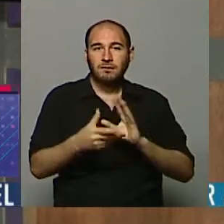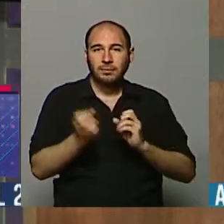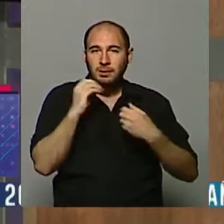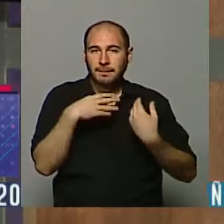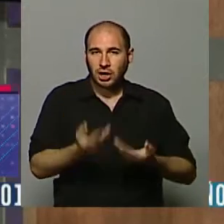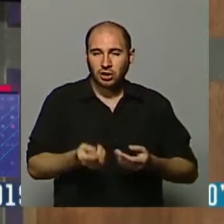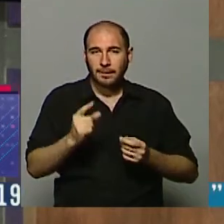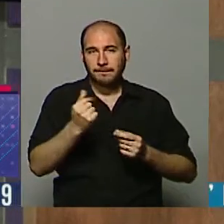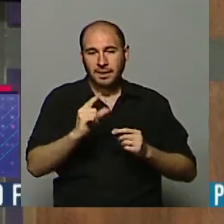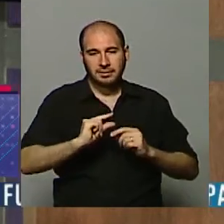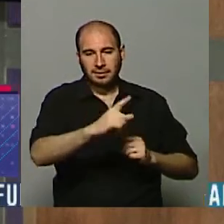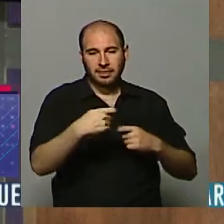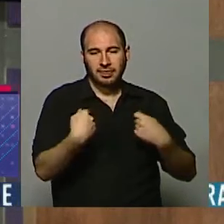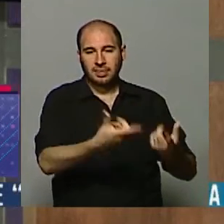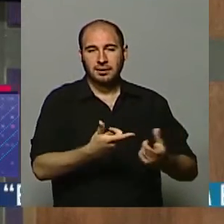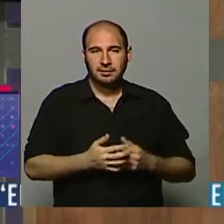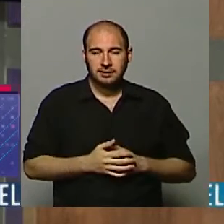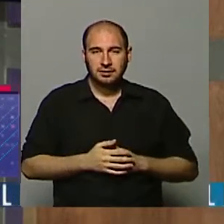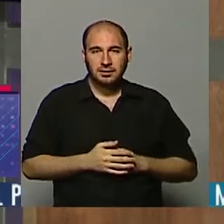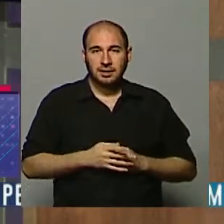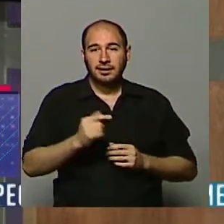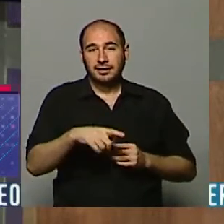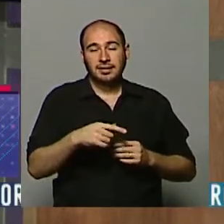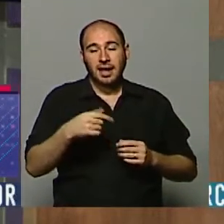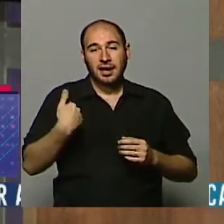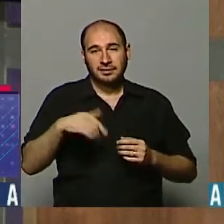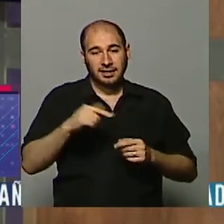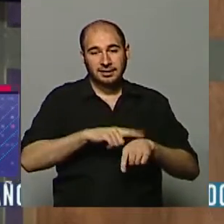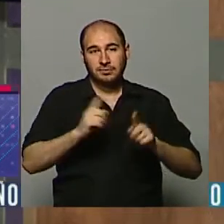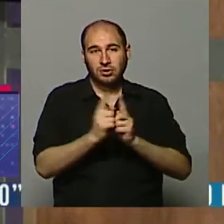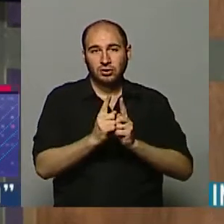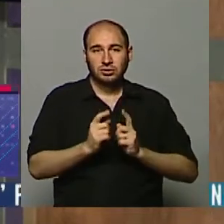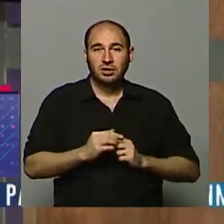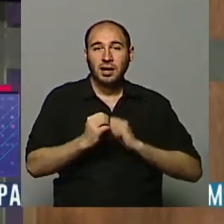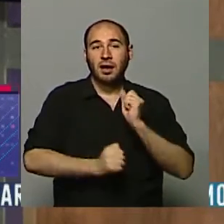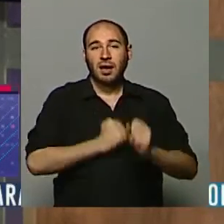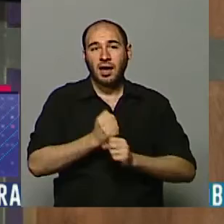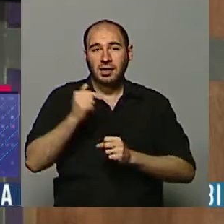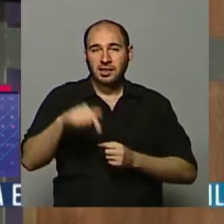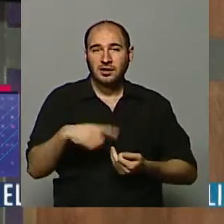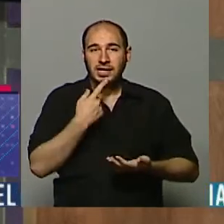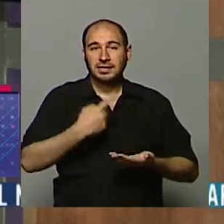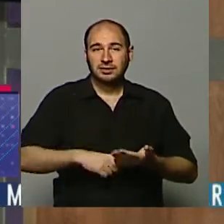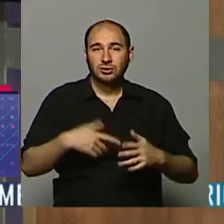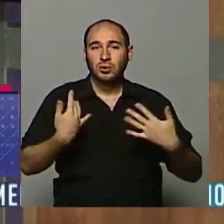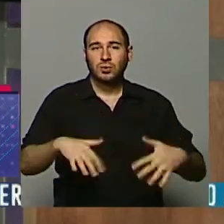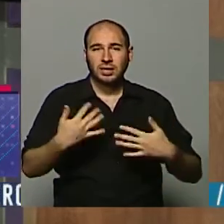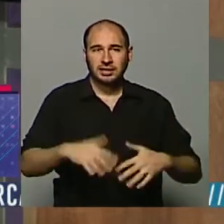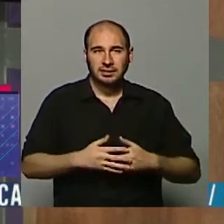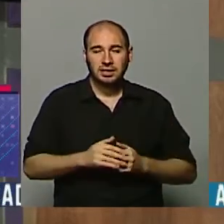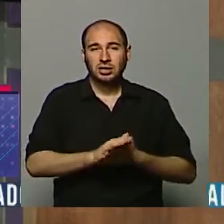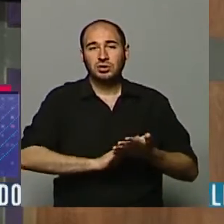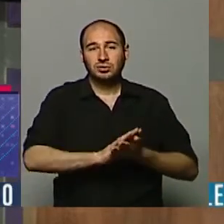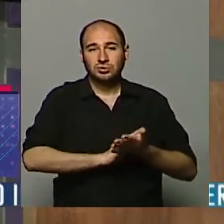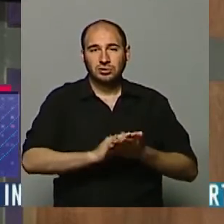para devolver lo que realmente la Argentina tiene que hacer en el cortísimo plazo. Por ahora uno ve medidas urgentes para paliar